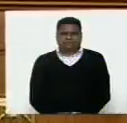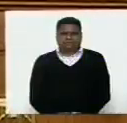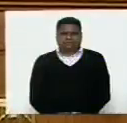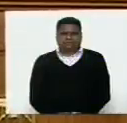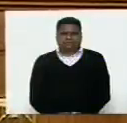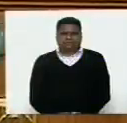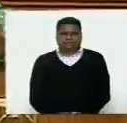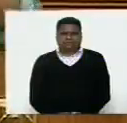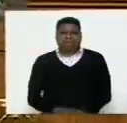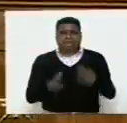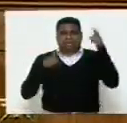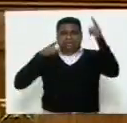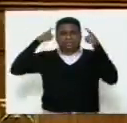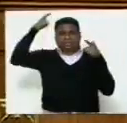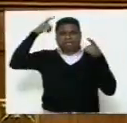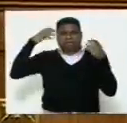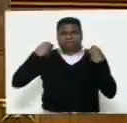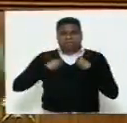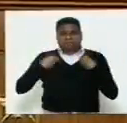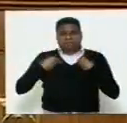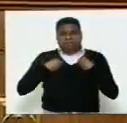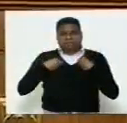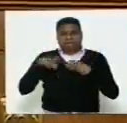Chávez vive.